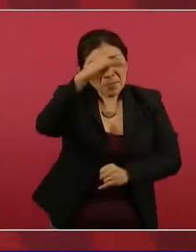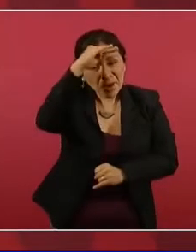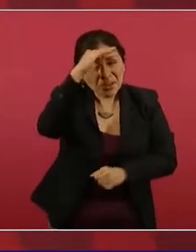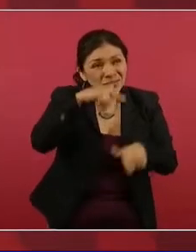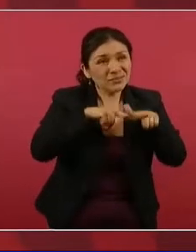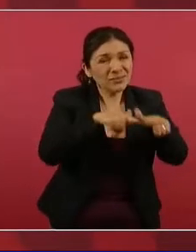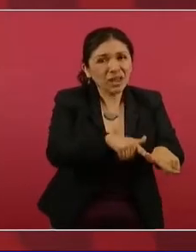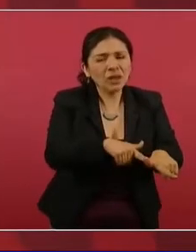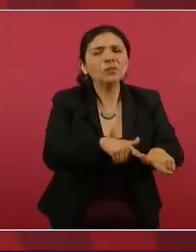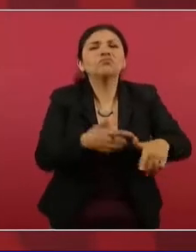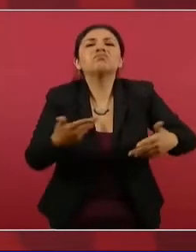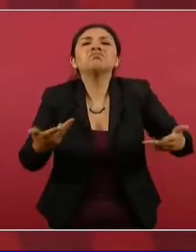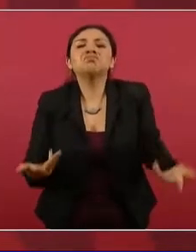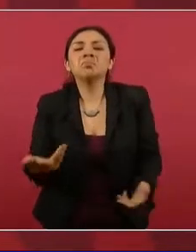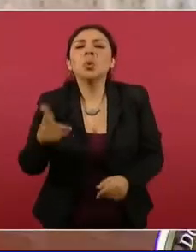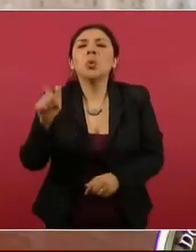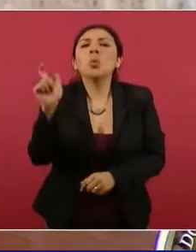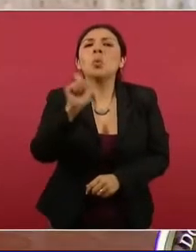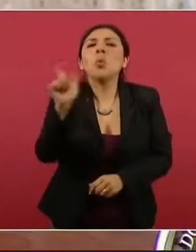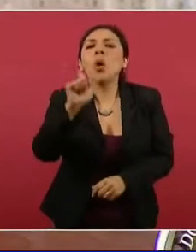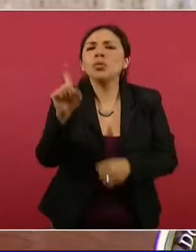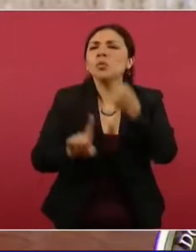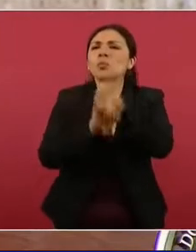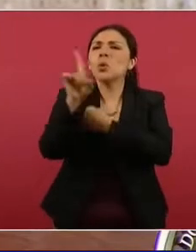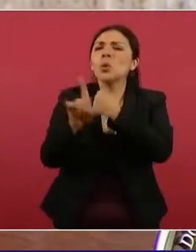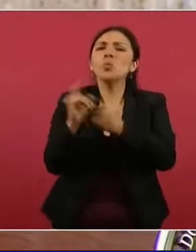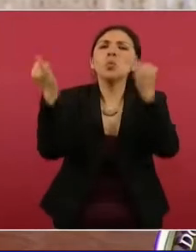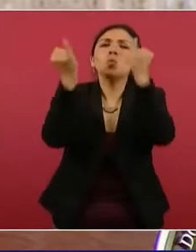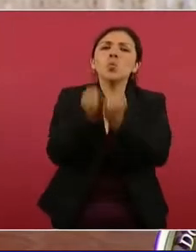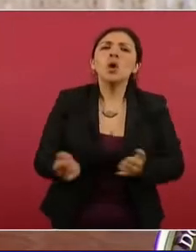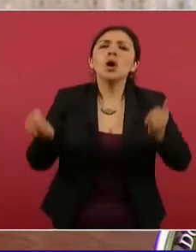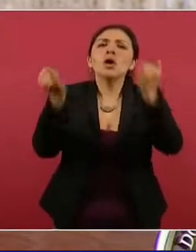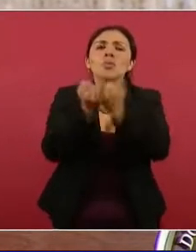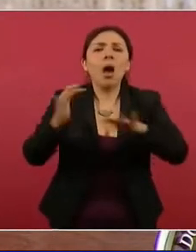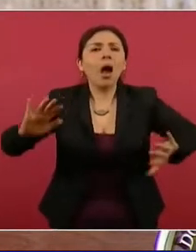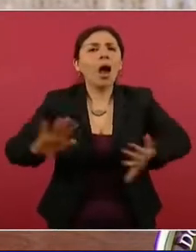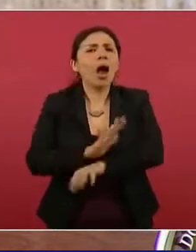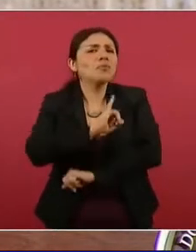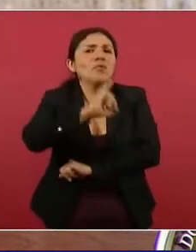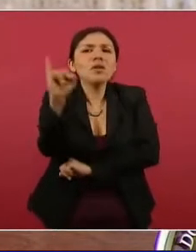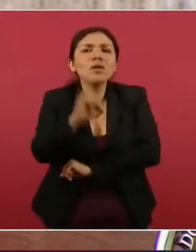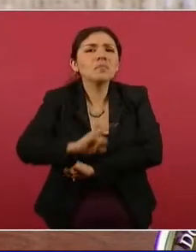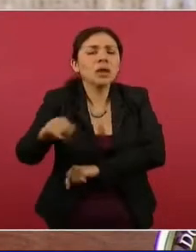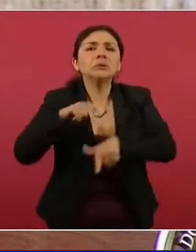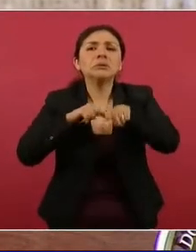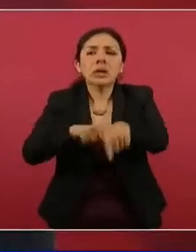a salir de la crisis y de la decadencia?